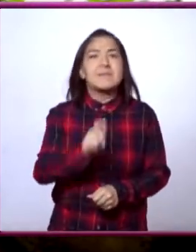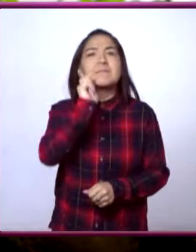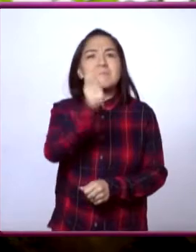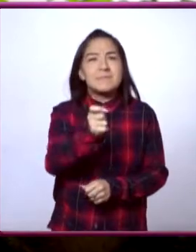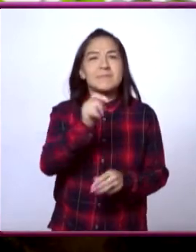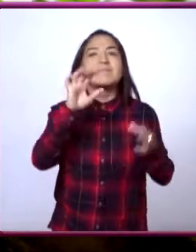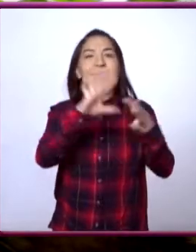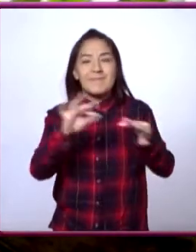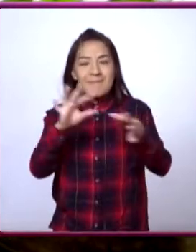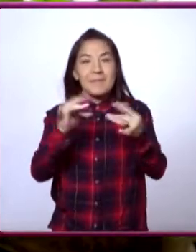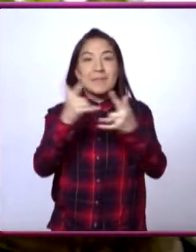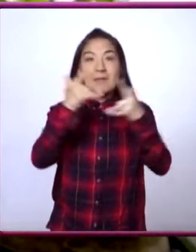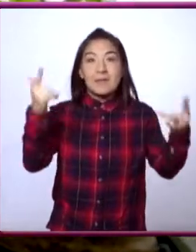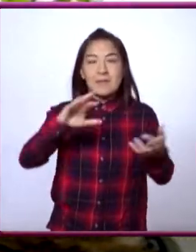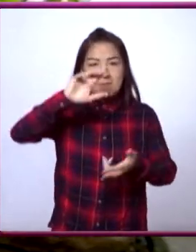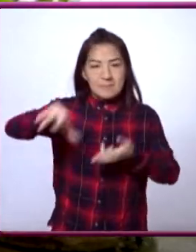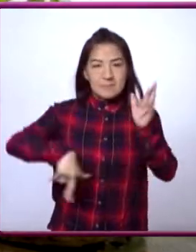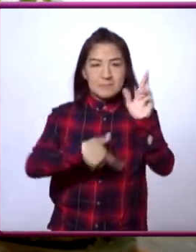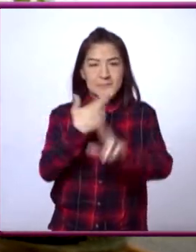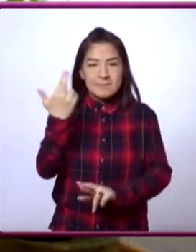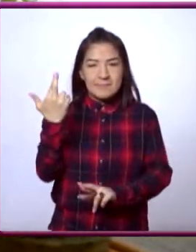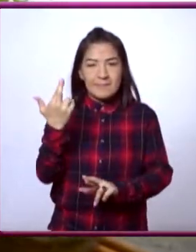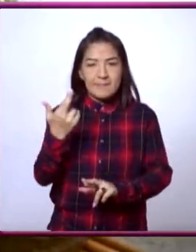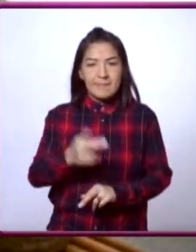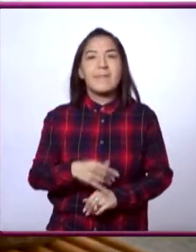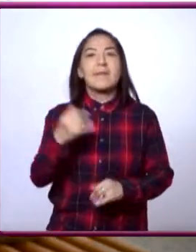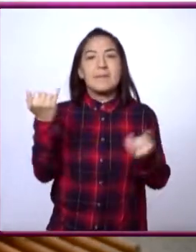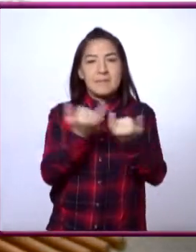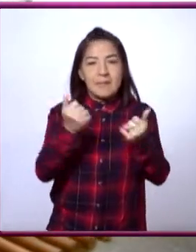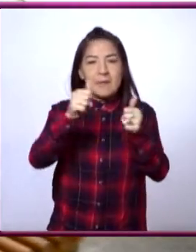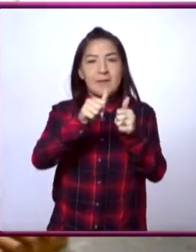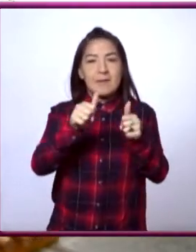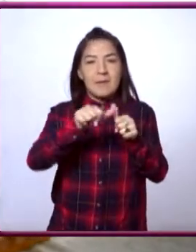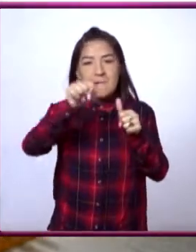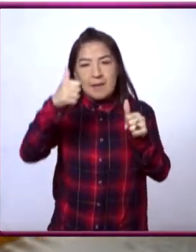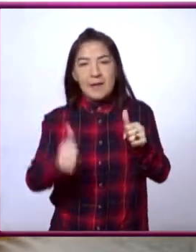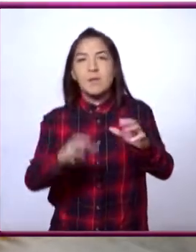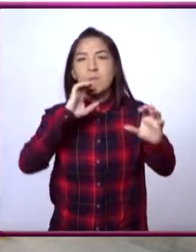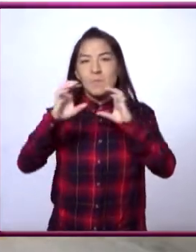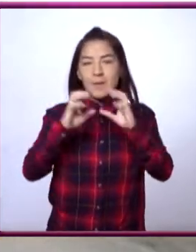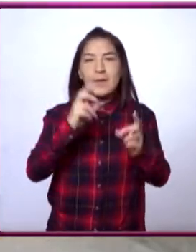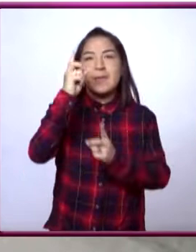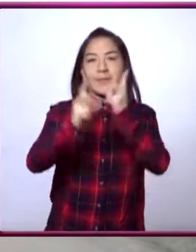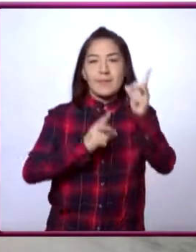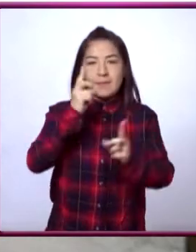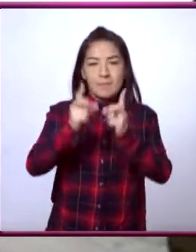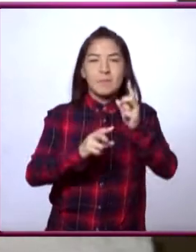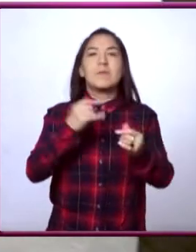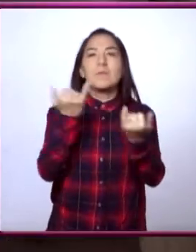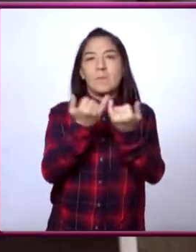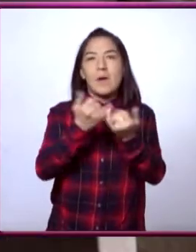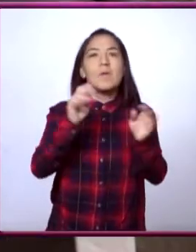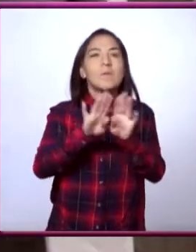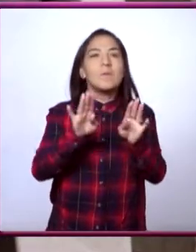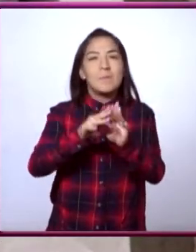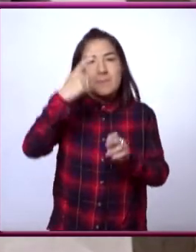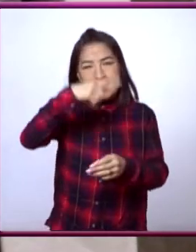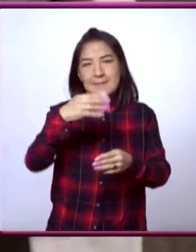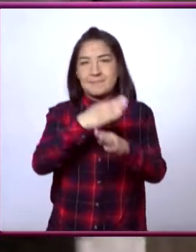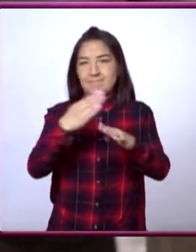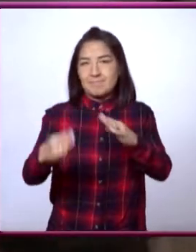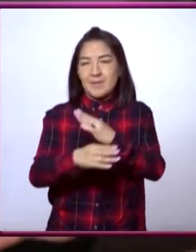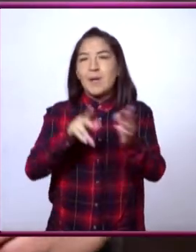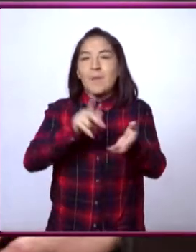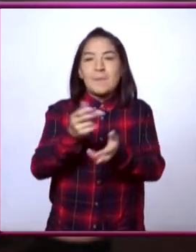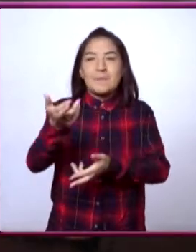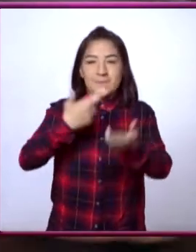con una serie de historia de las revoluciones. Tenemos también arte y comunicación, deporte y desarrollo sostenible. Desde la